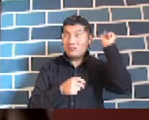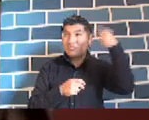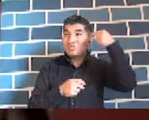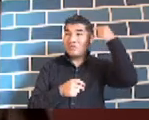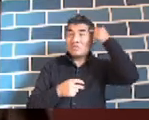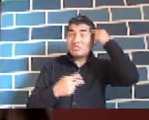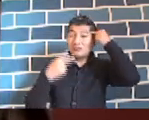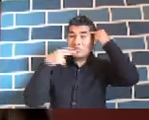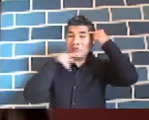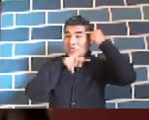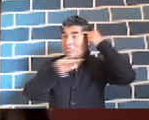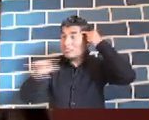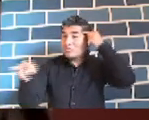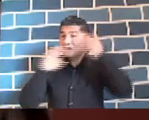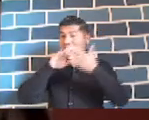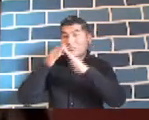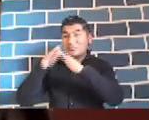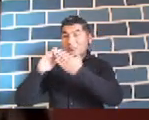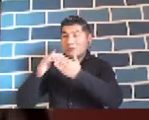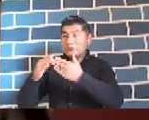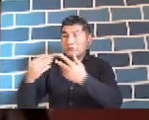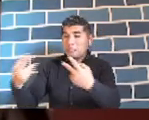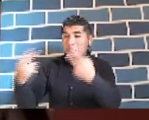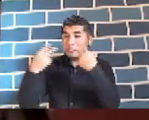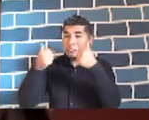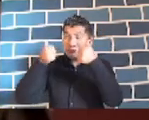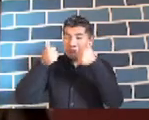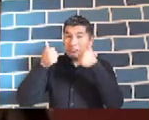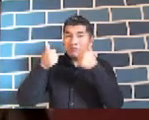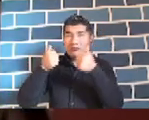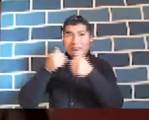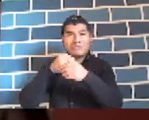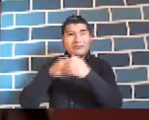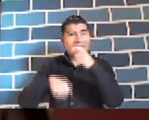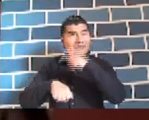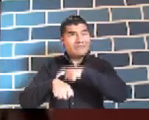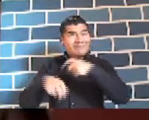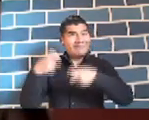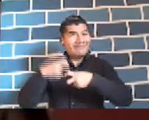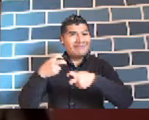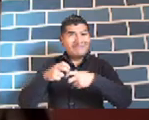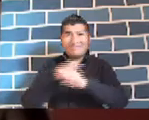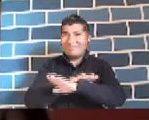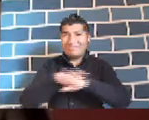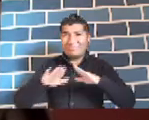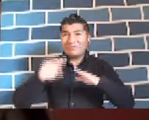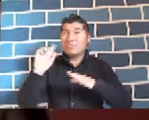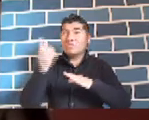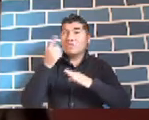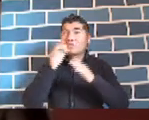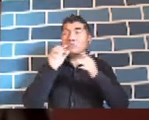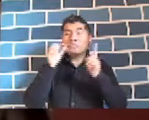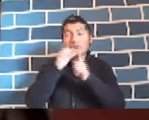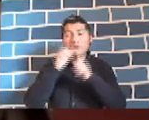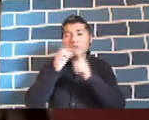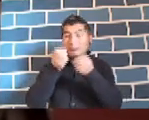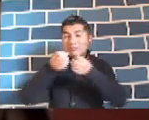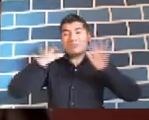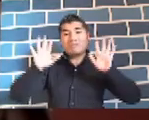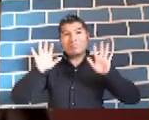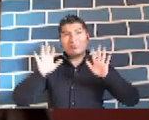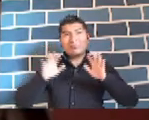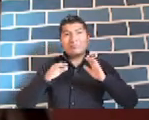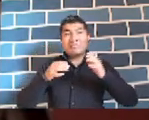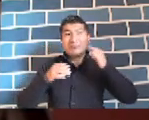escuchando al pueblo pero llegado el momento no es así todo queda en simple retórica y gobiernan